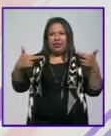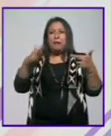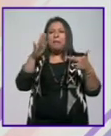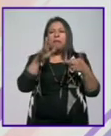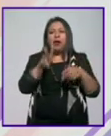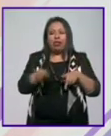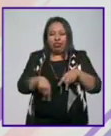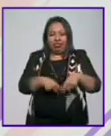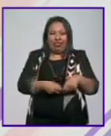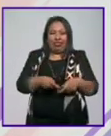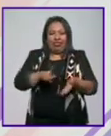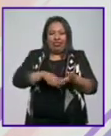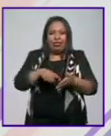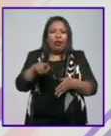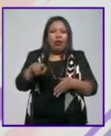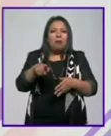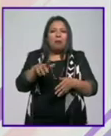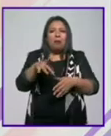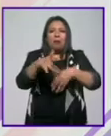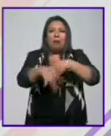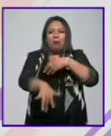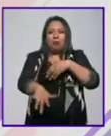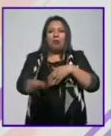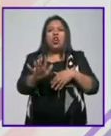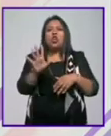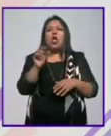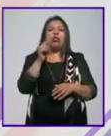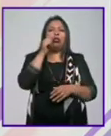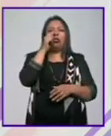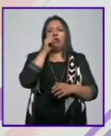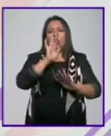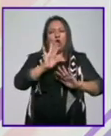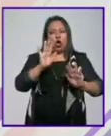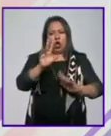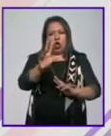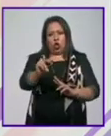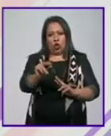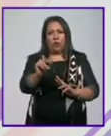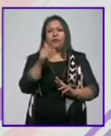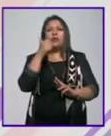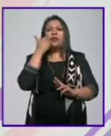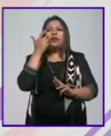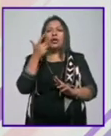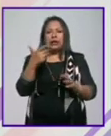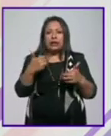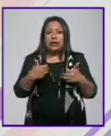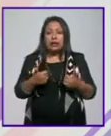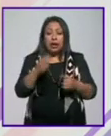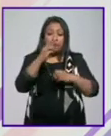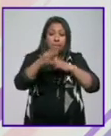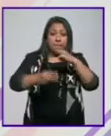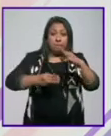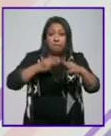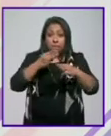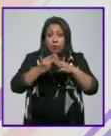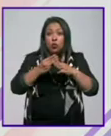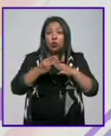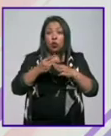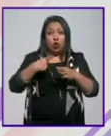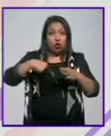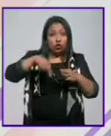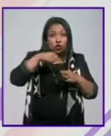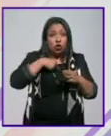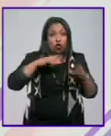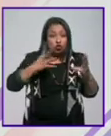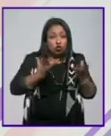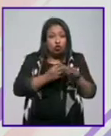tripas están ahí, no por presunción, sino porque si entendemos que el mundo lo estamos